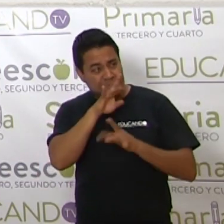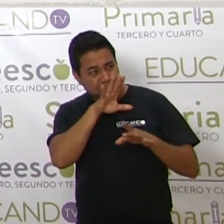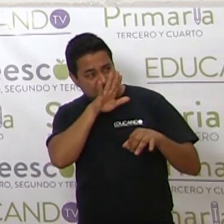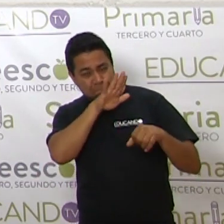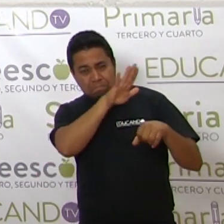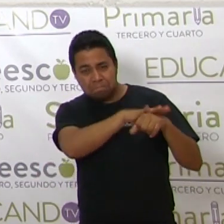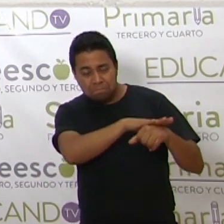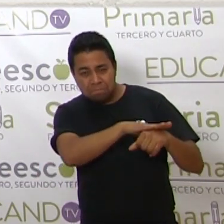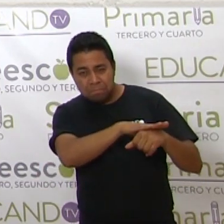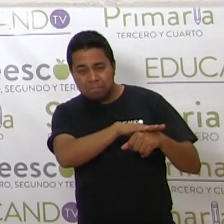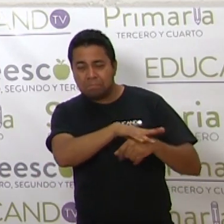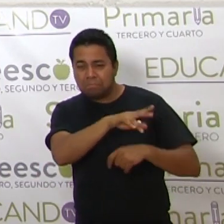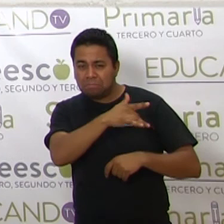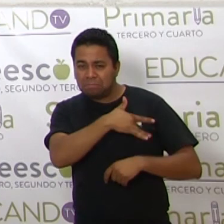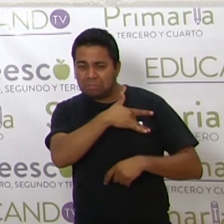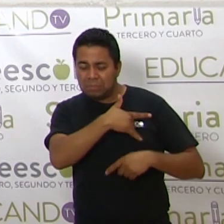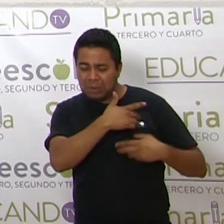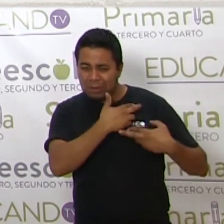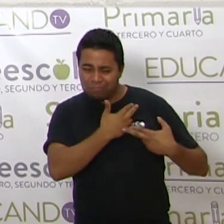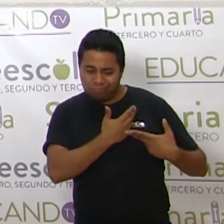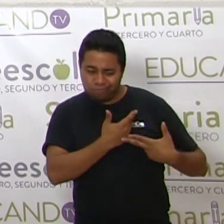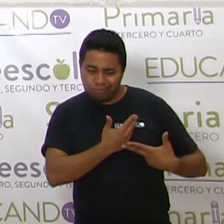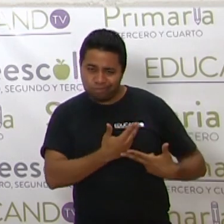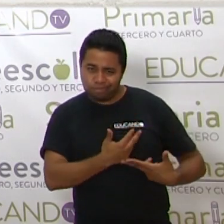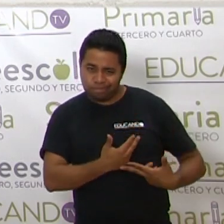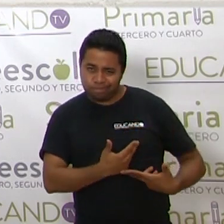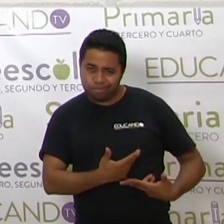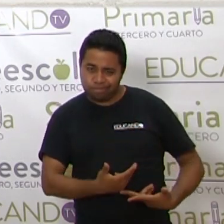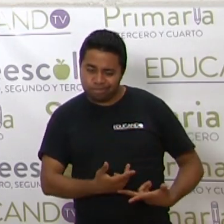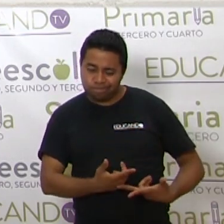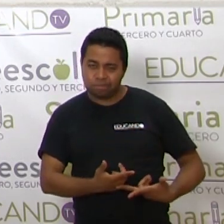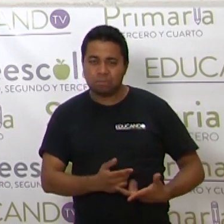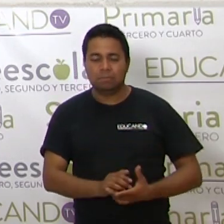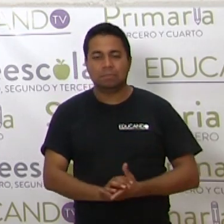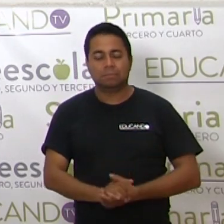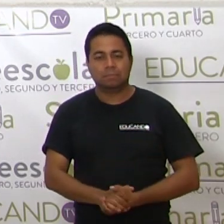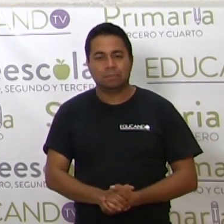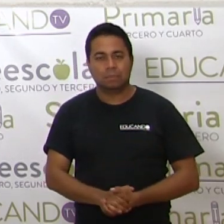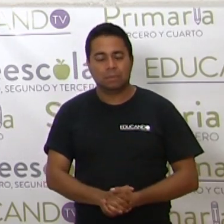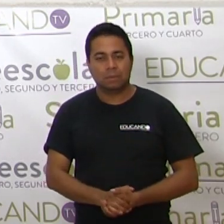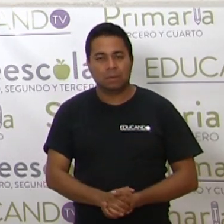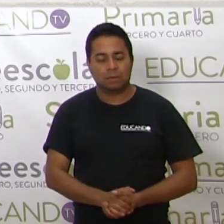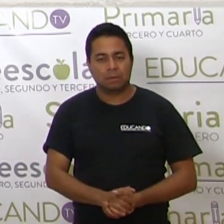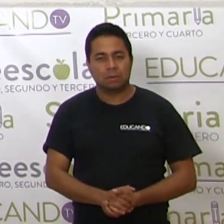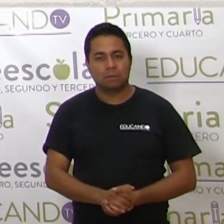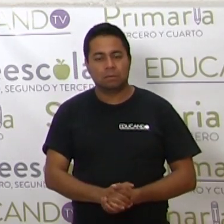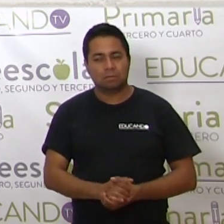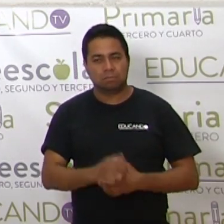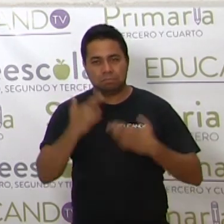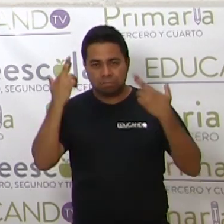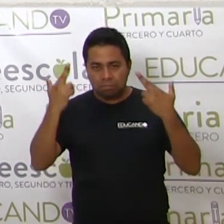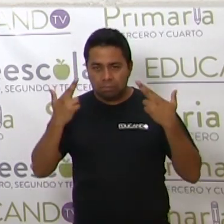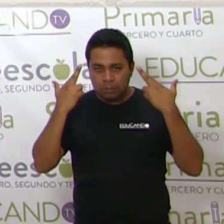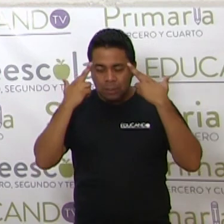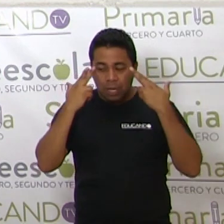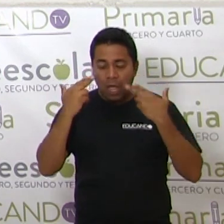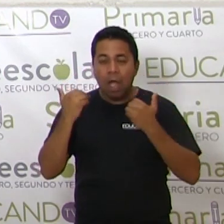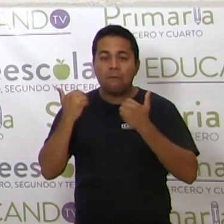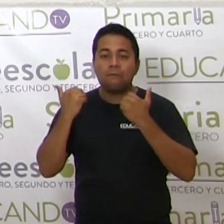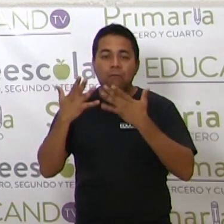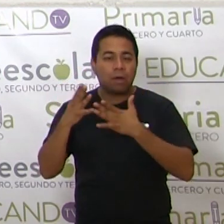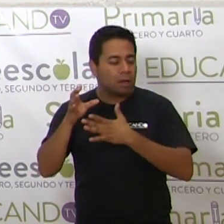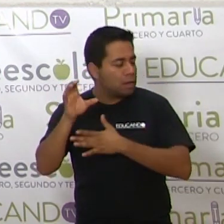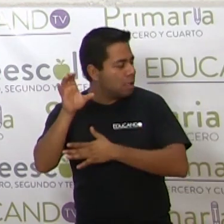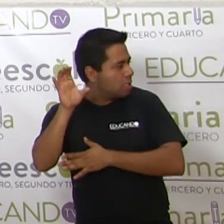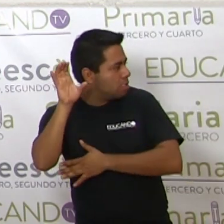el corazón se repartiría dentro del pecho el viejo rey estaba fuera con el